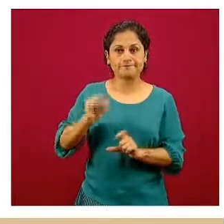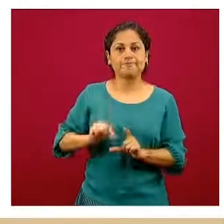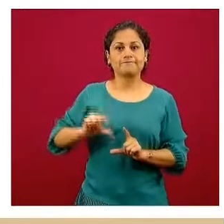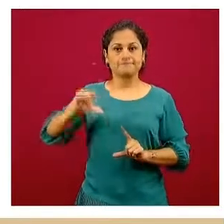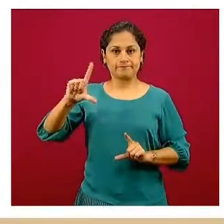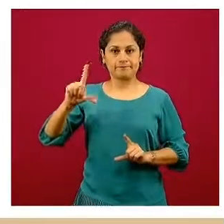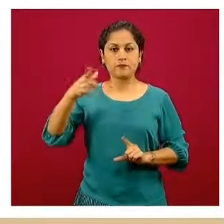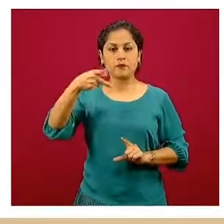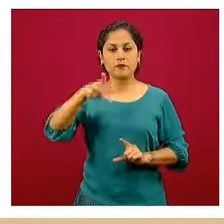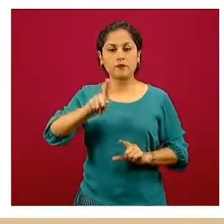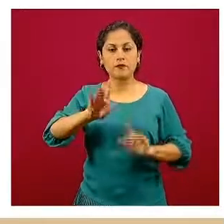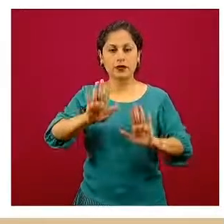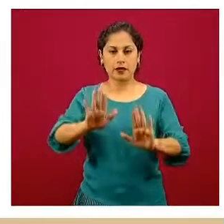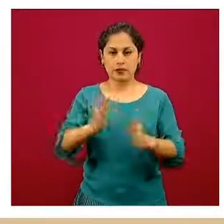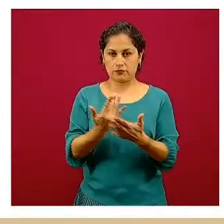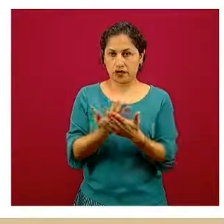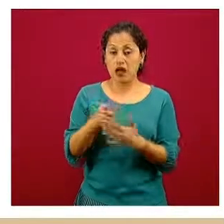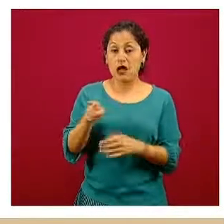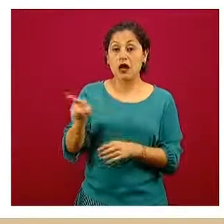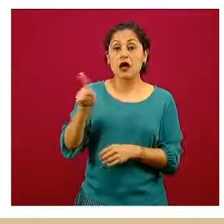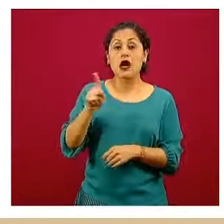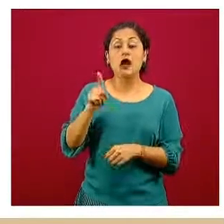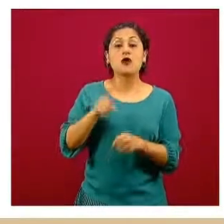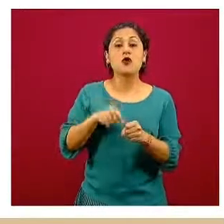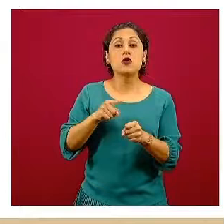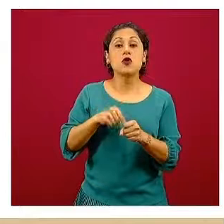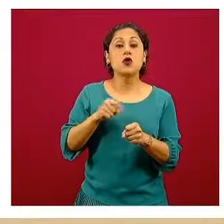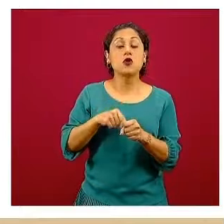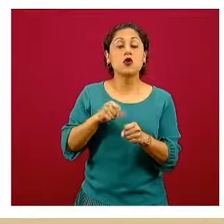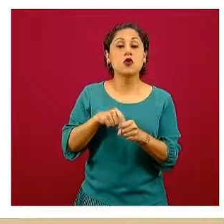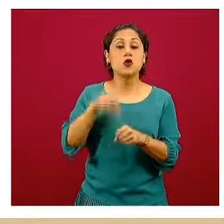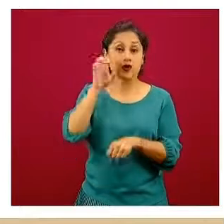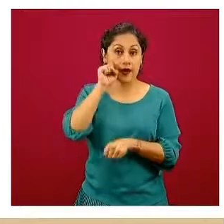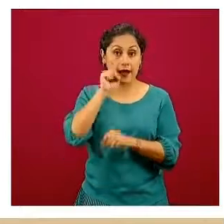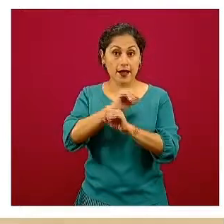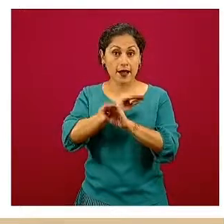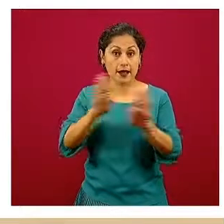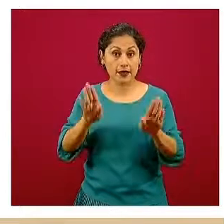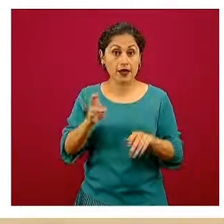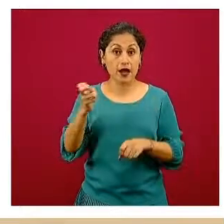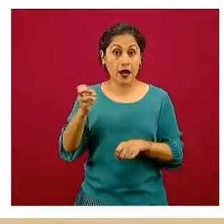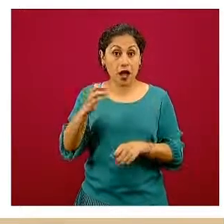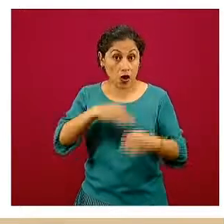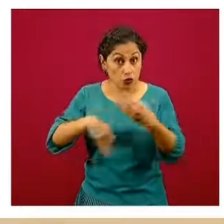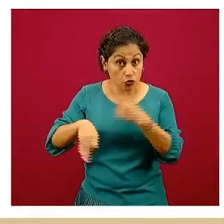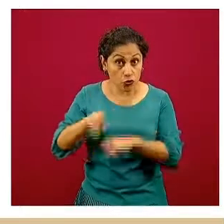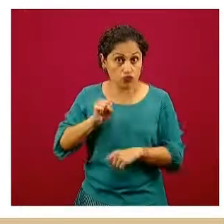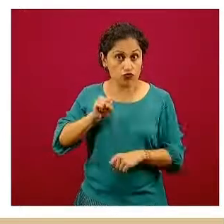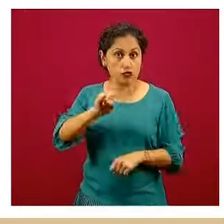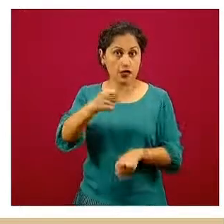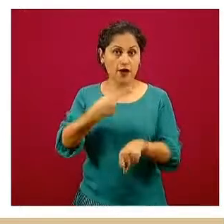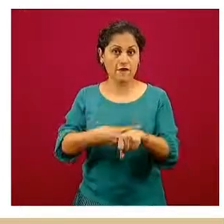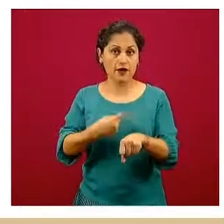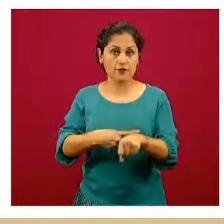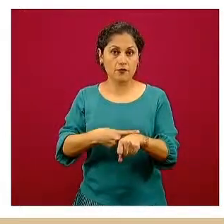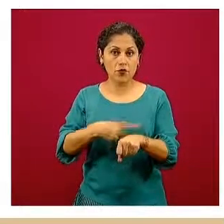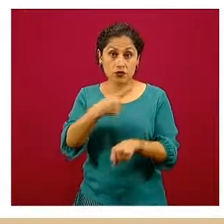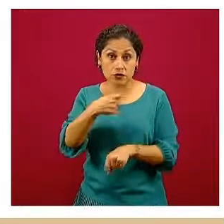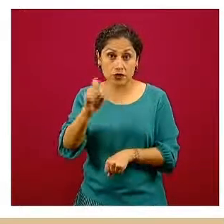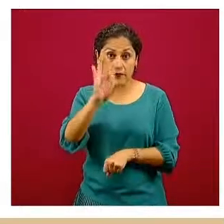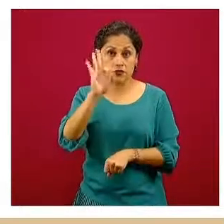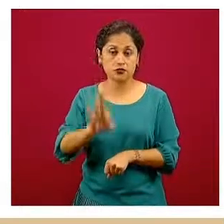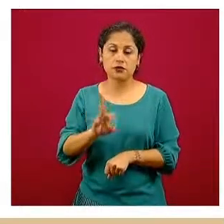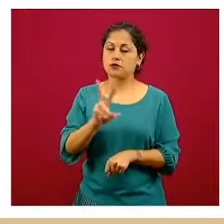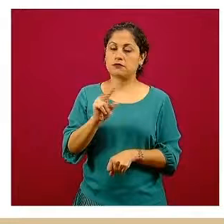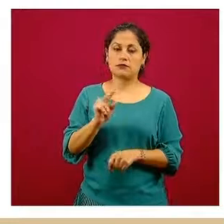que de estos casos sospechosos, es decir, de estos que están en color naranja claro, no todos son casos confirmados o no todos son casos de